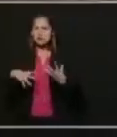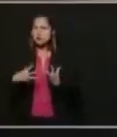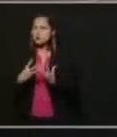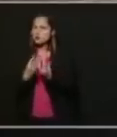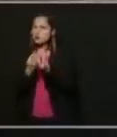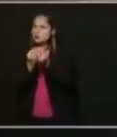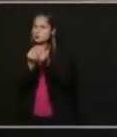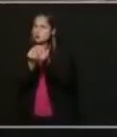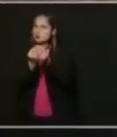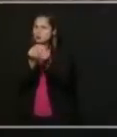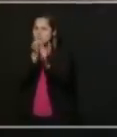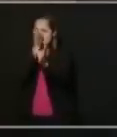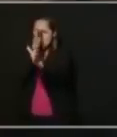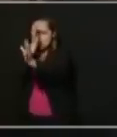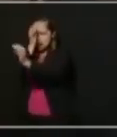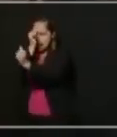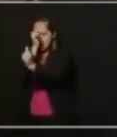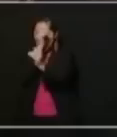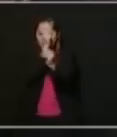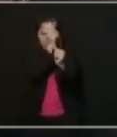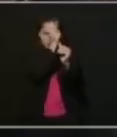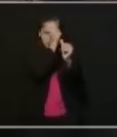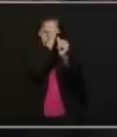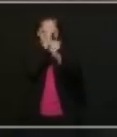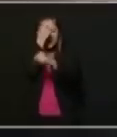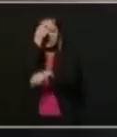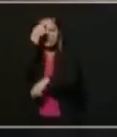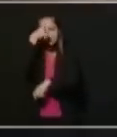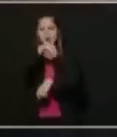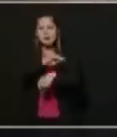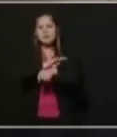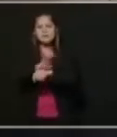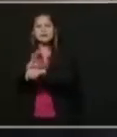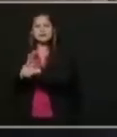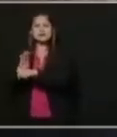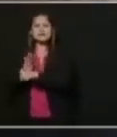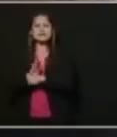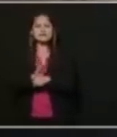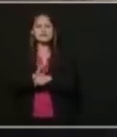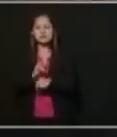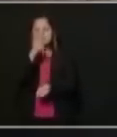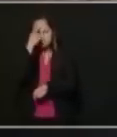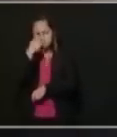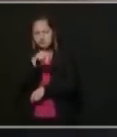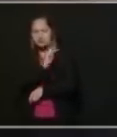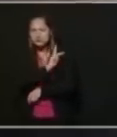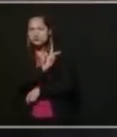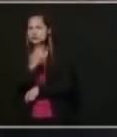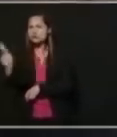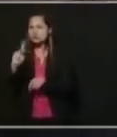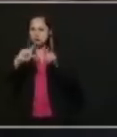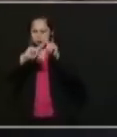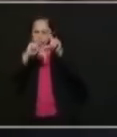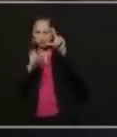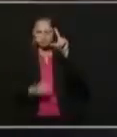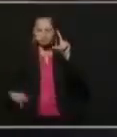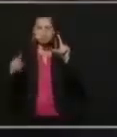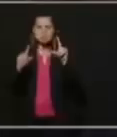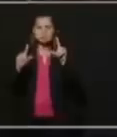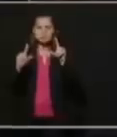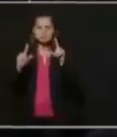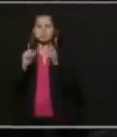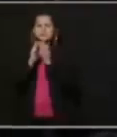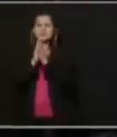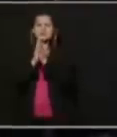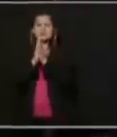que más convengan a la sociedad y a la nación. No dejemos de